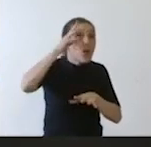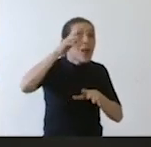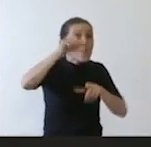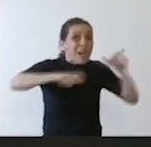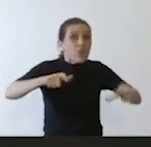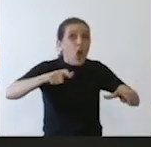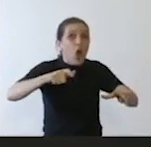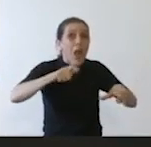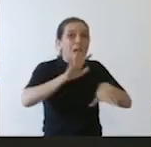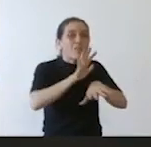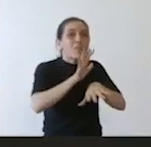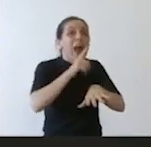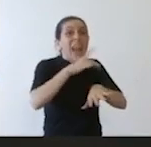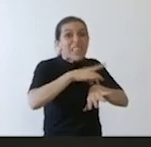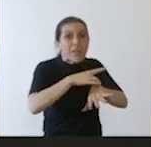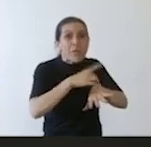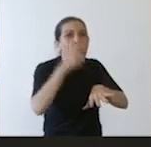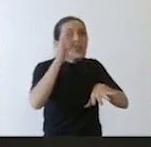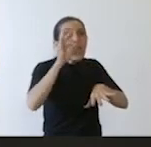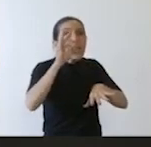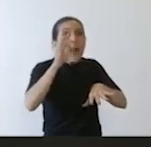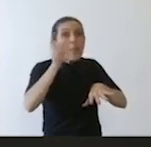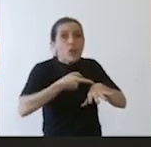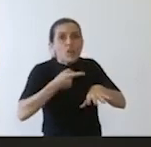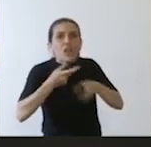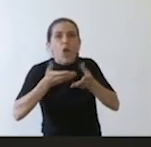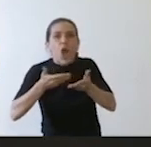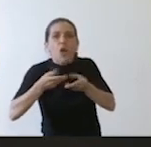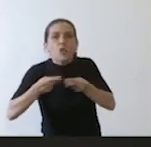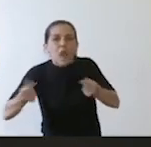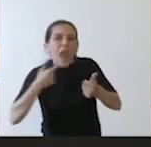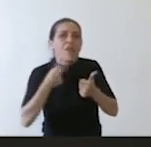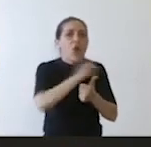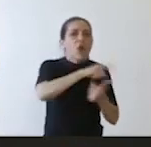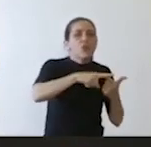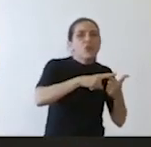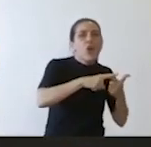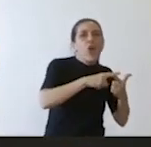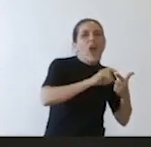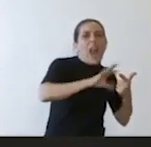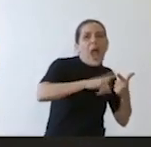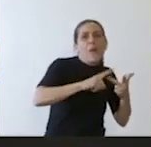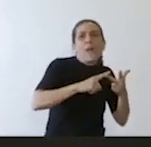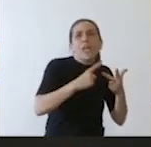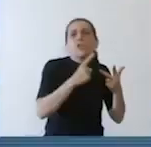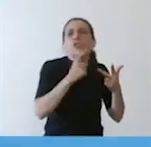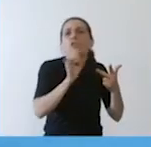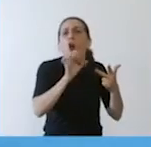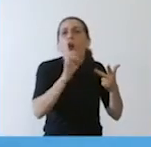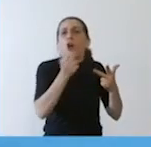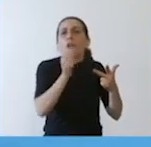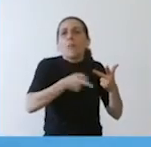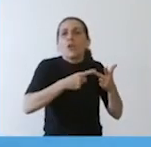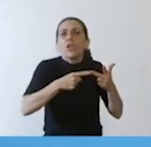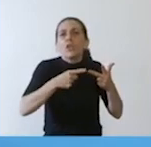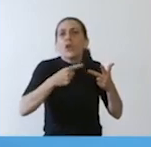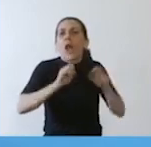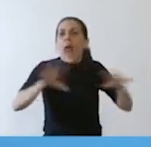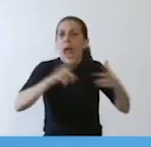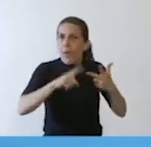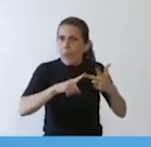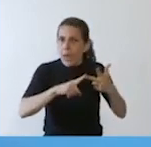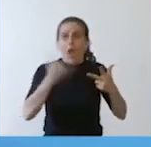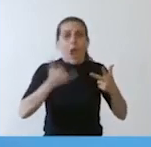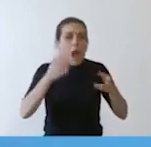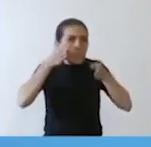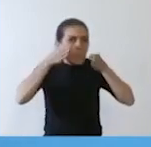leve, en el 20% de los casos puede ser grave y solamente el 6% es crítico y está focalizada